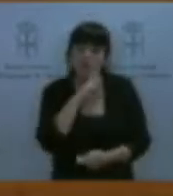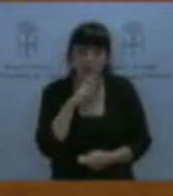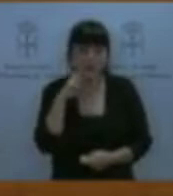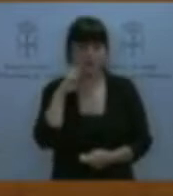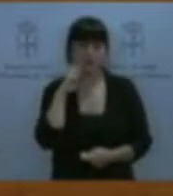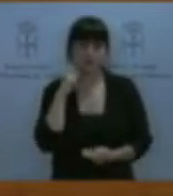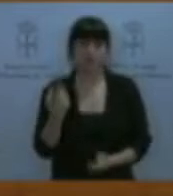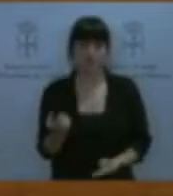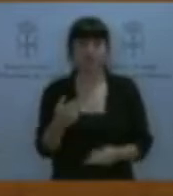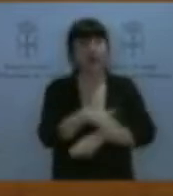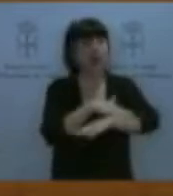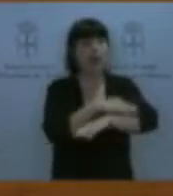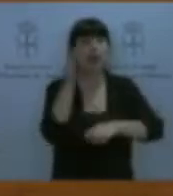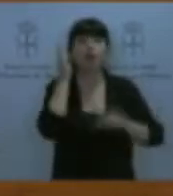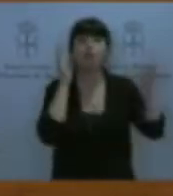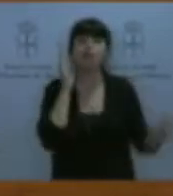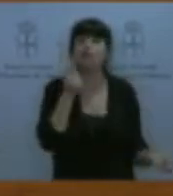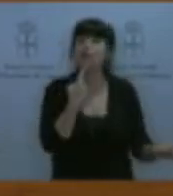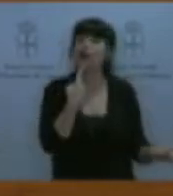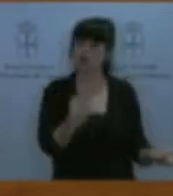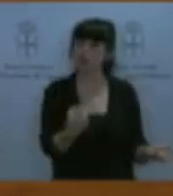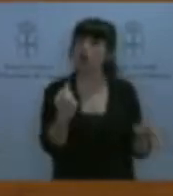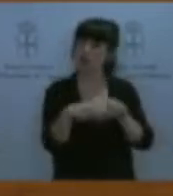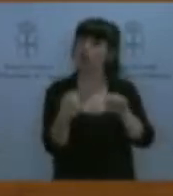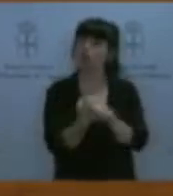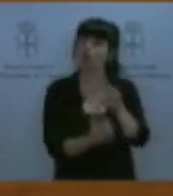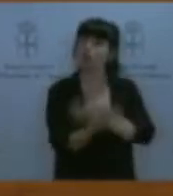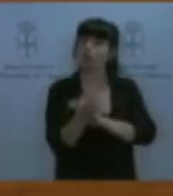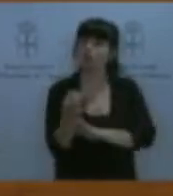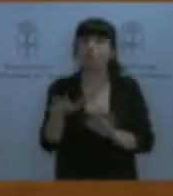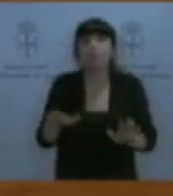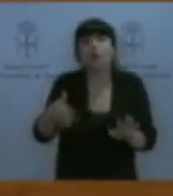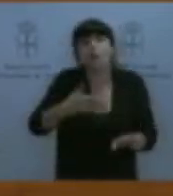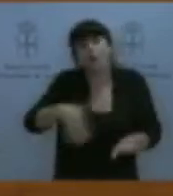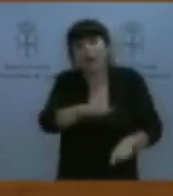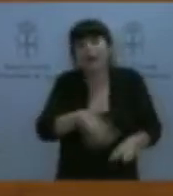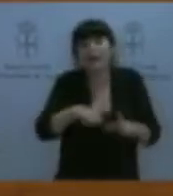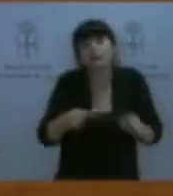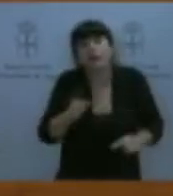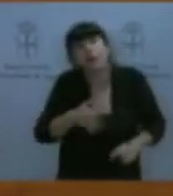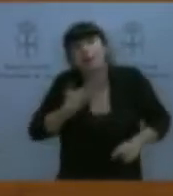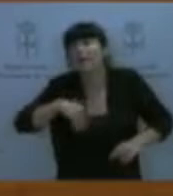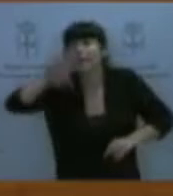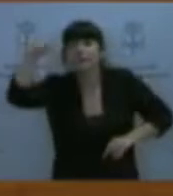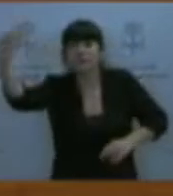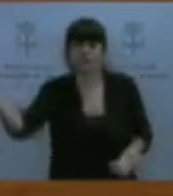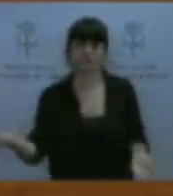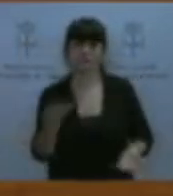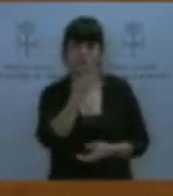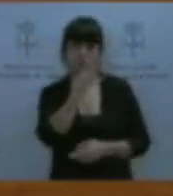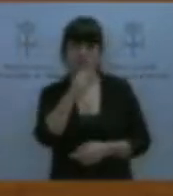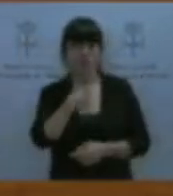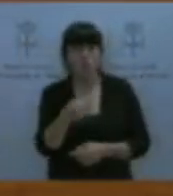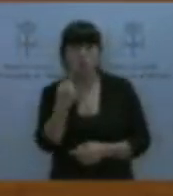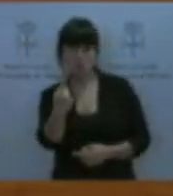crearán empleos, pero no necesariamente en el territorio. Hablaban antes del 4x1, que más bien nos recuerda a saldos de